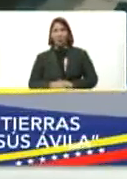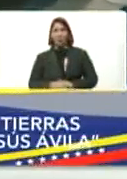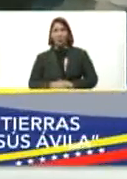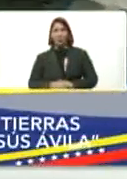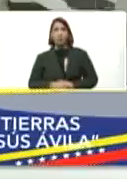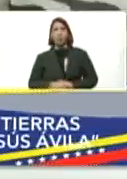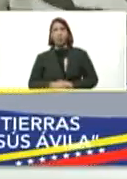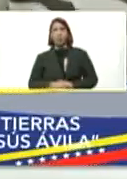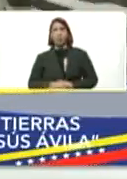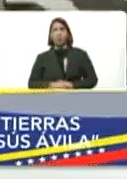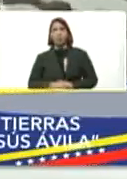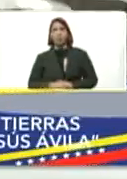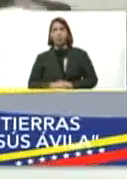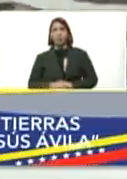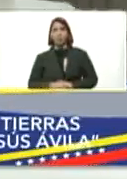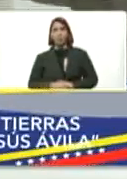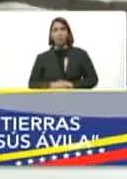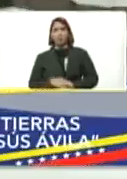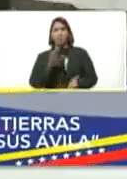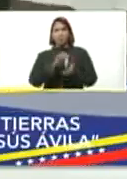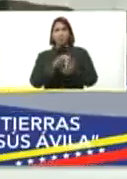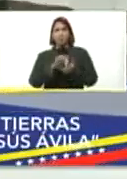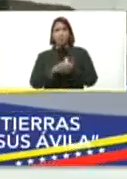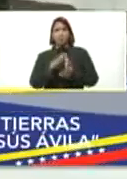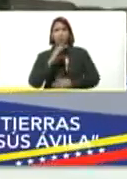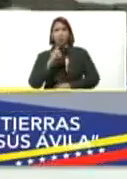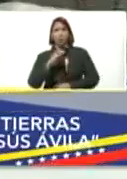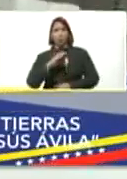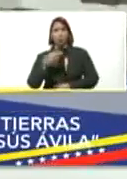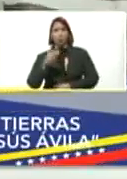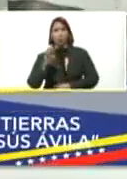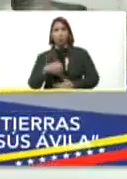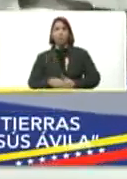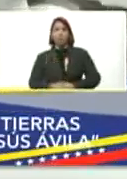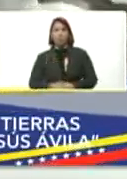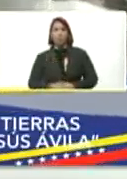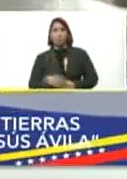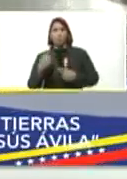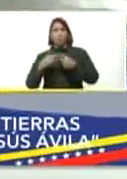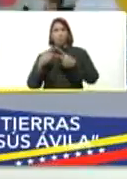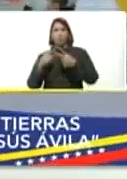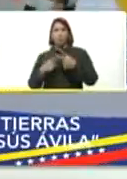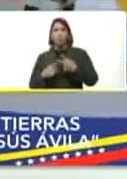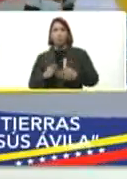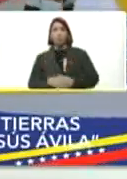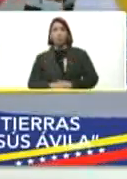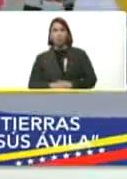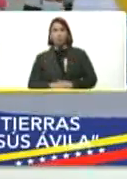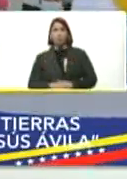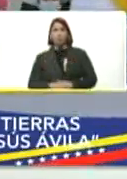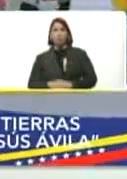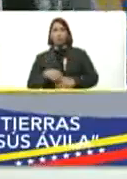Margarita, Coche y todas zonas circunvecinas. Cubago,